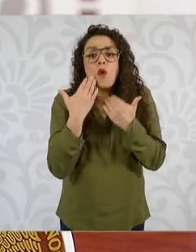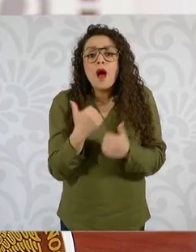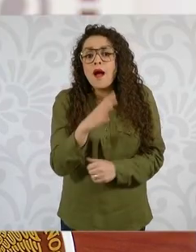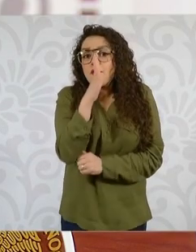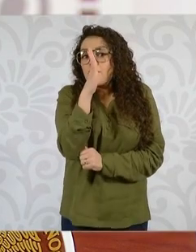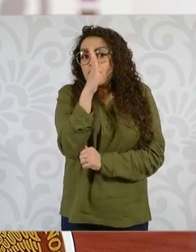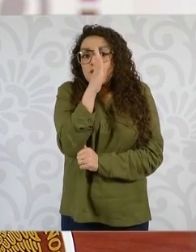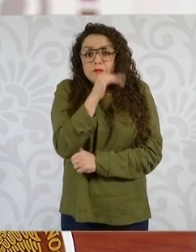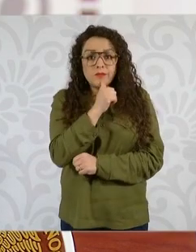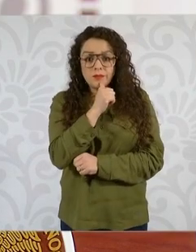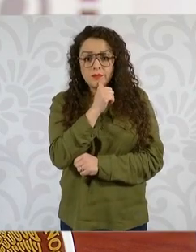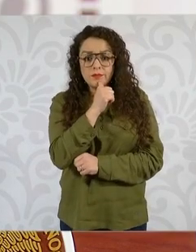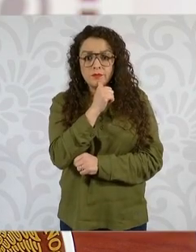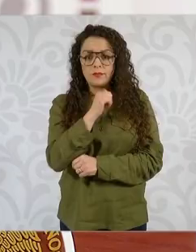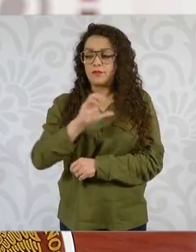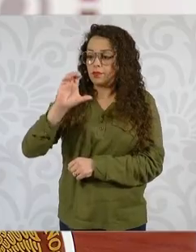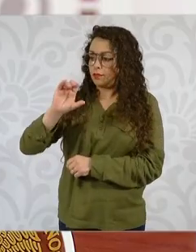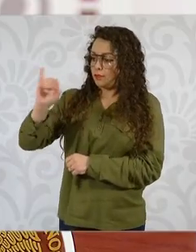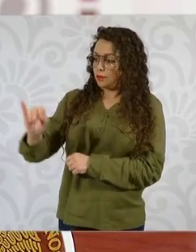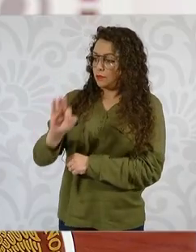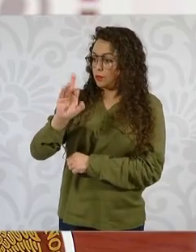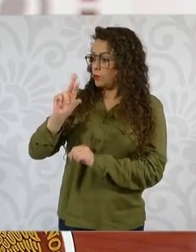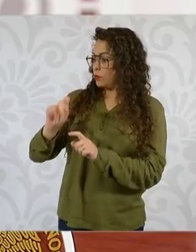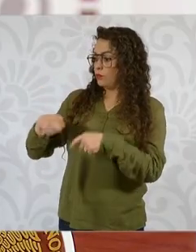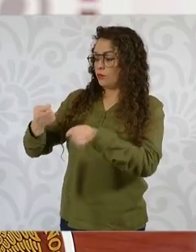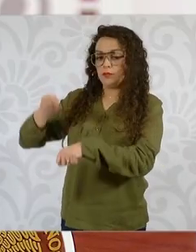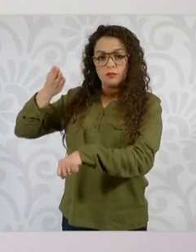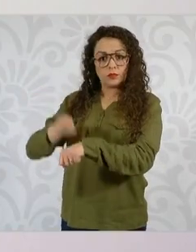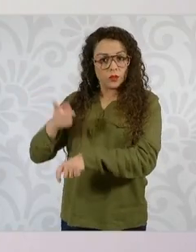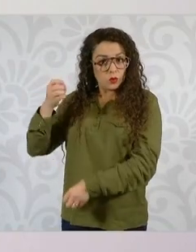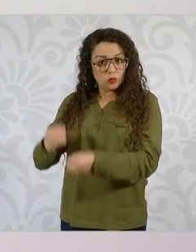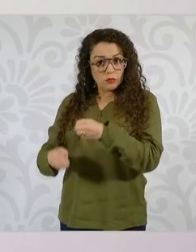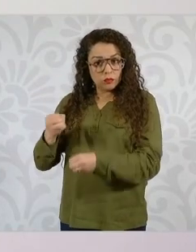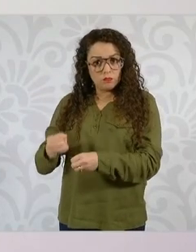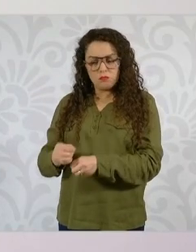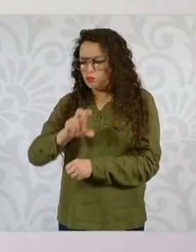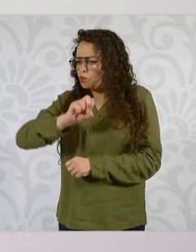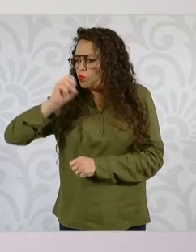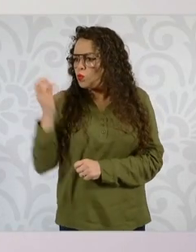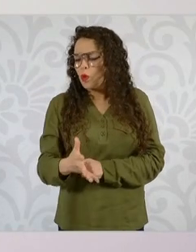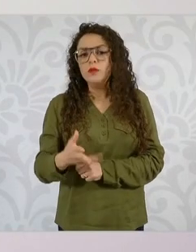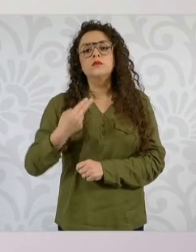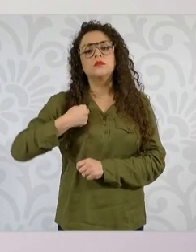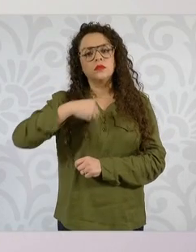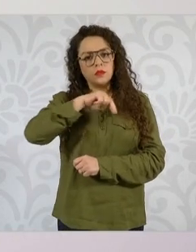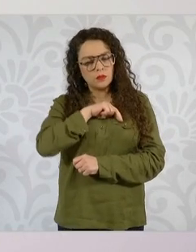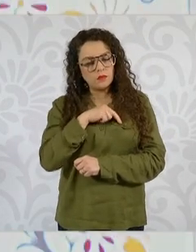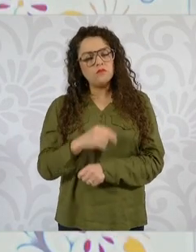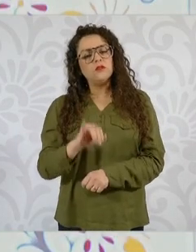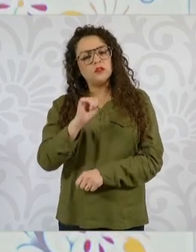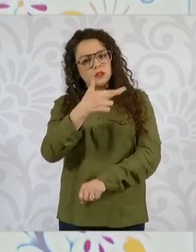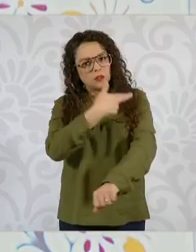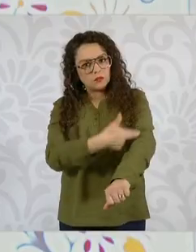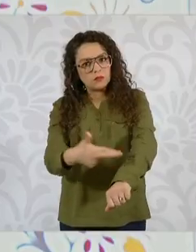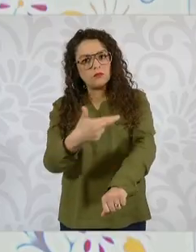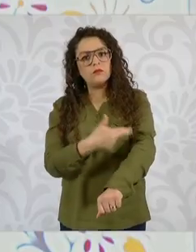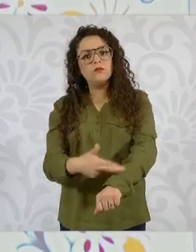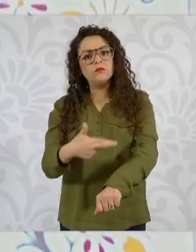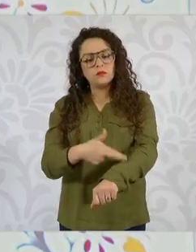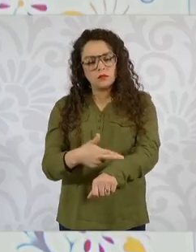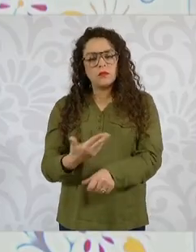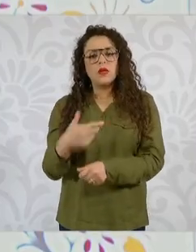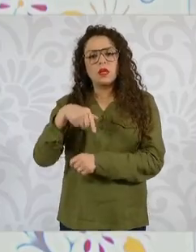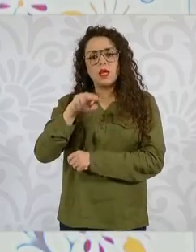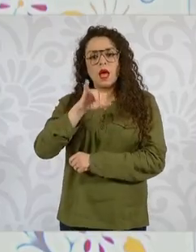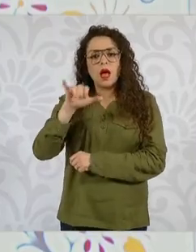no sancione a los jueces vamos a presentar esta queja porque está fuera de sus